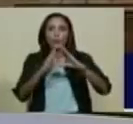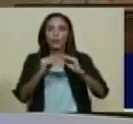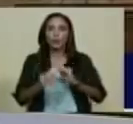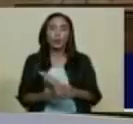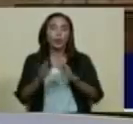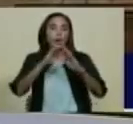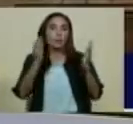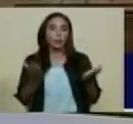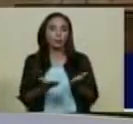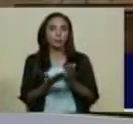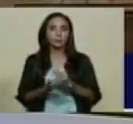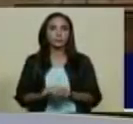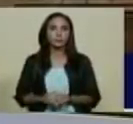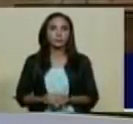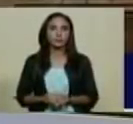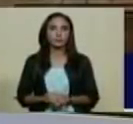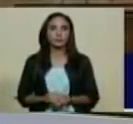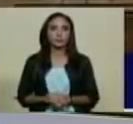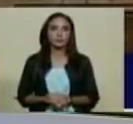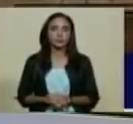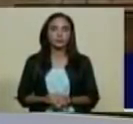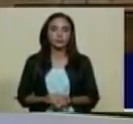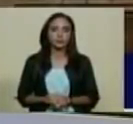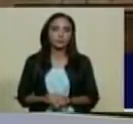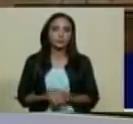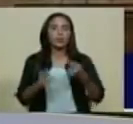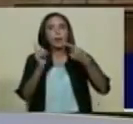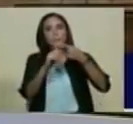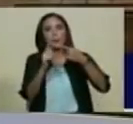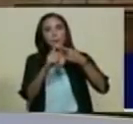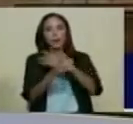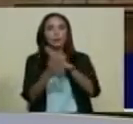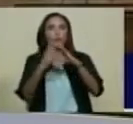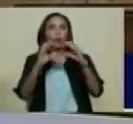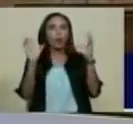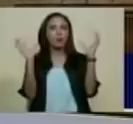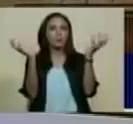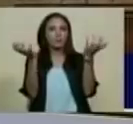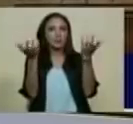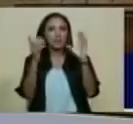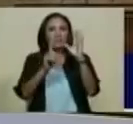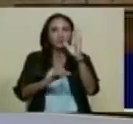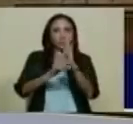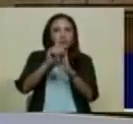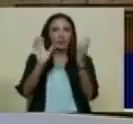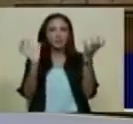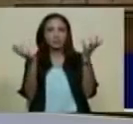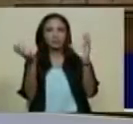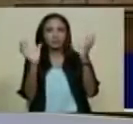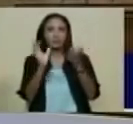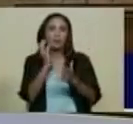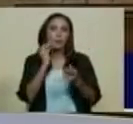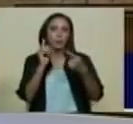nivel mundial. La carrera de gestión de operaciones satelitales, la carrera de